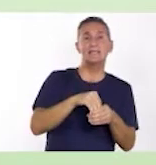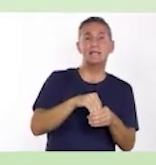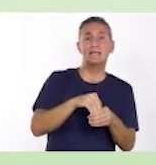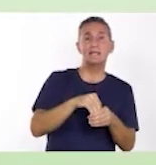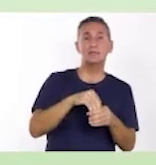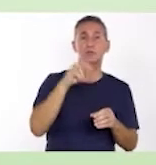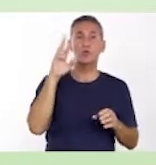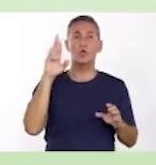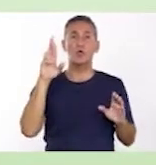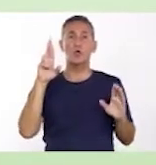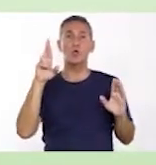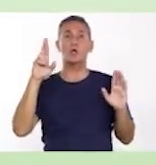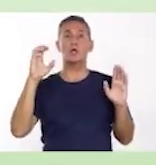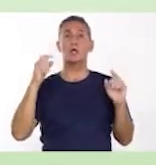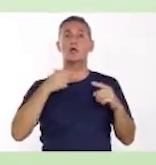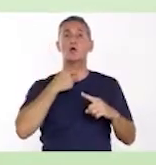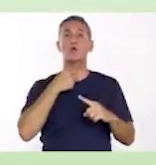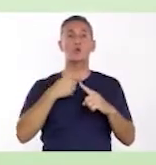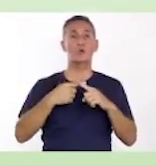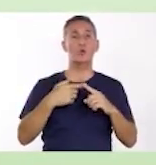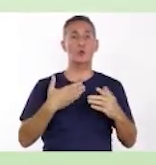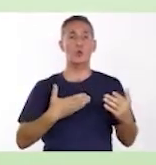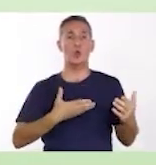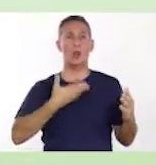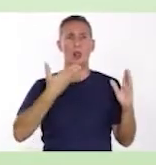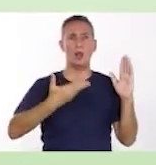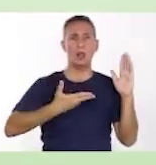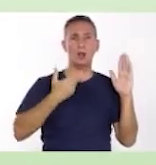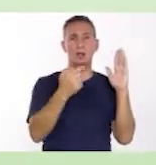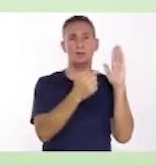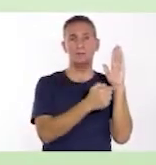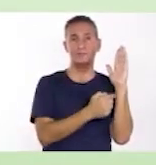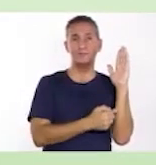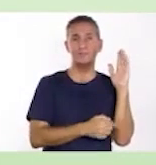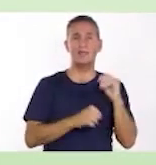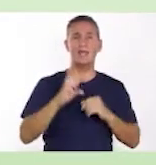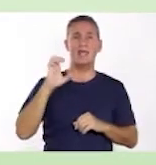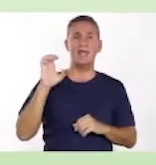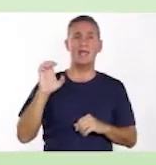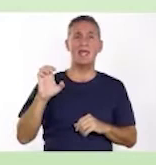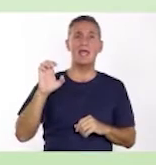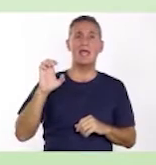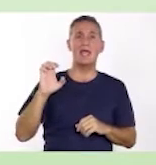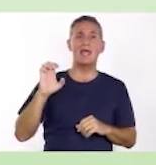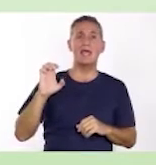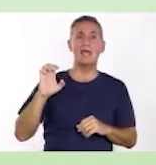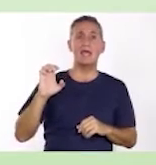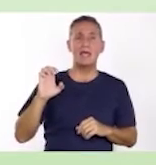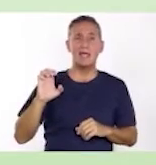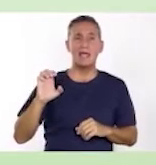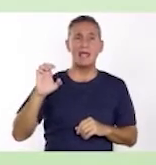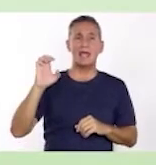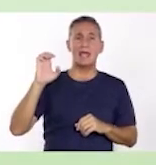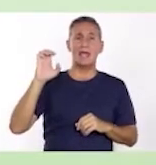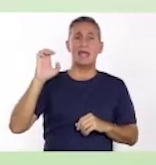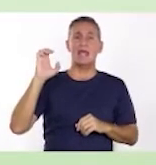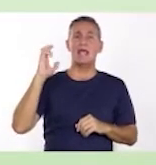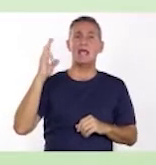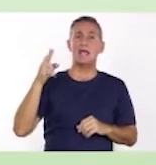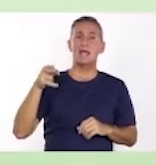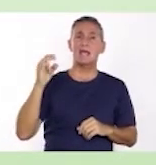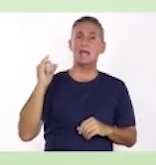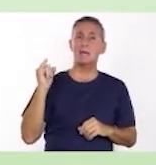recursos expresivos vamos a tener el epíteto, algo que va a estar en toda la